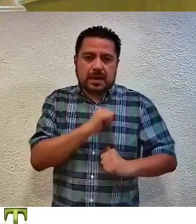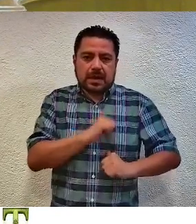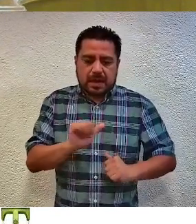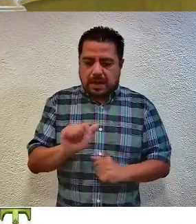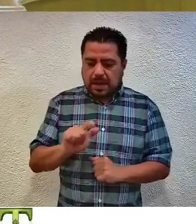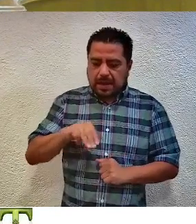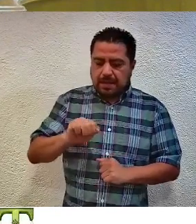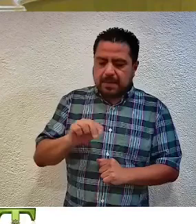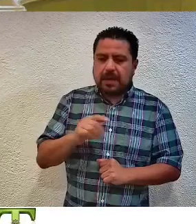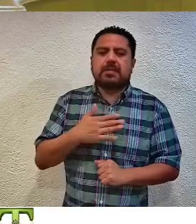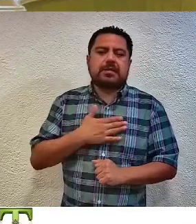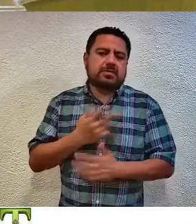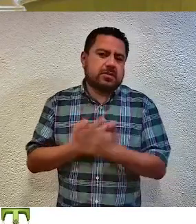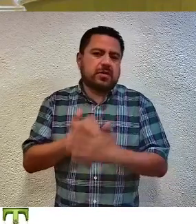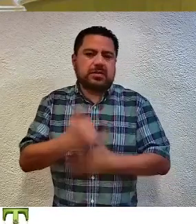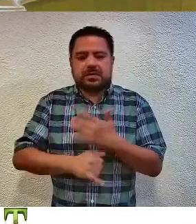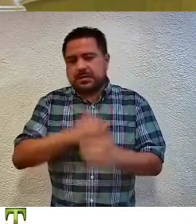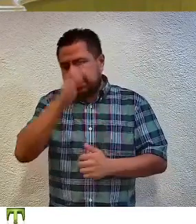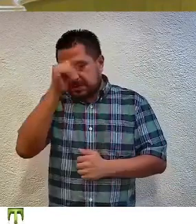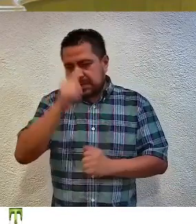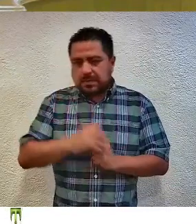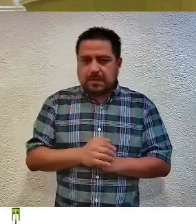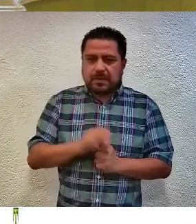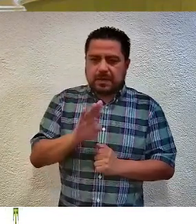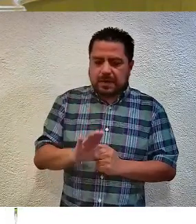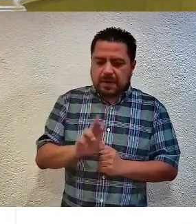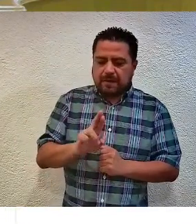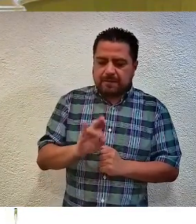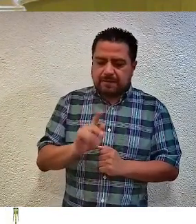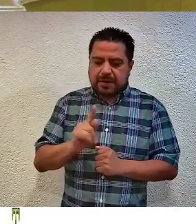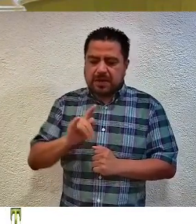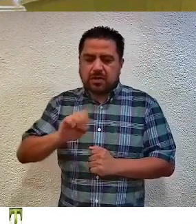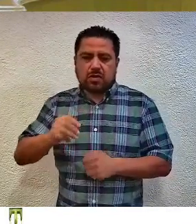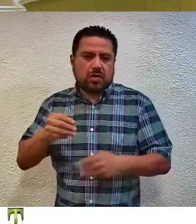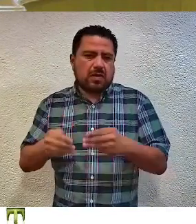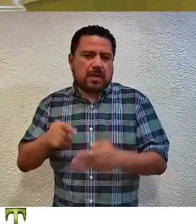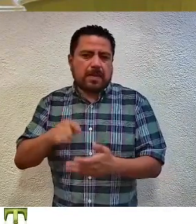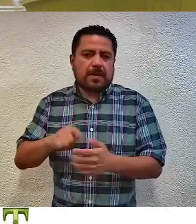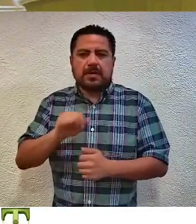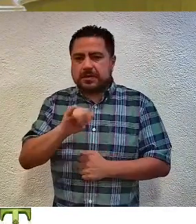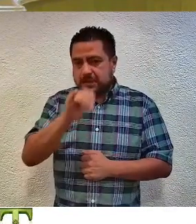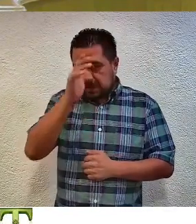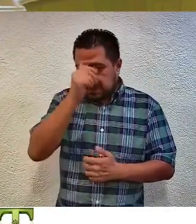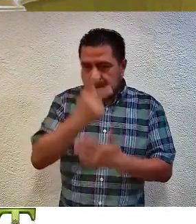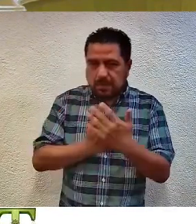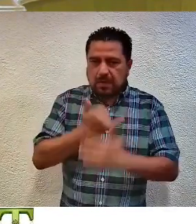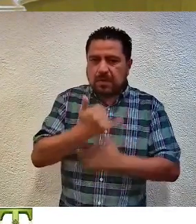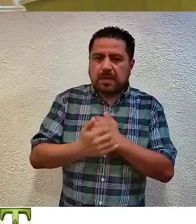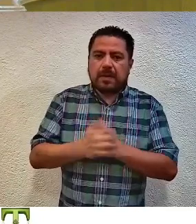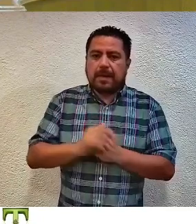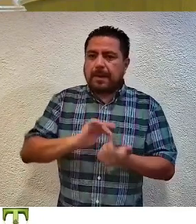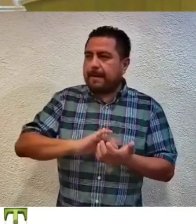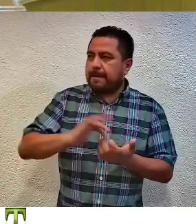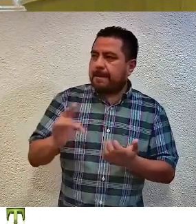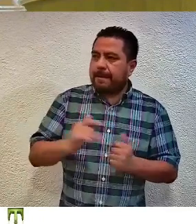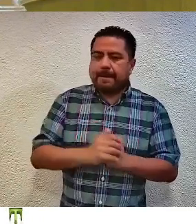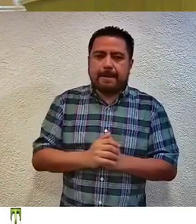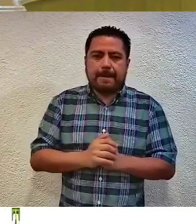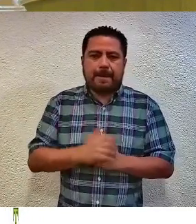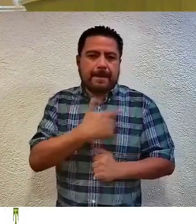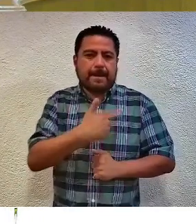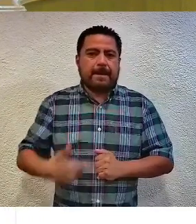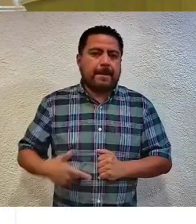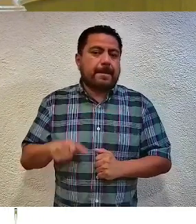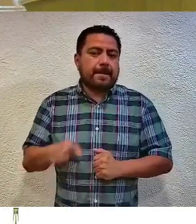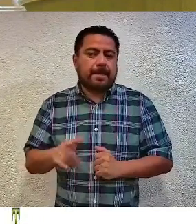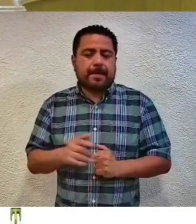Eugenio Alcaraz. Es mi proyecto. Gracias, magistrada. Magistrada Hila Rosa Delgado Abrito. A favor del proyecto. Gracias, magistrada. Magistrada Evelyn